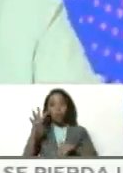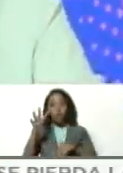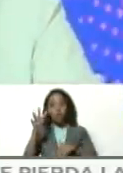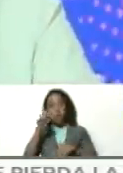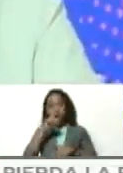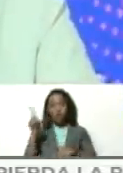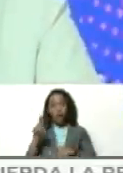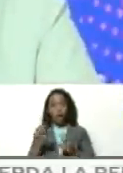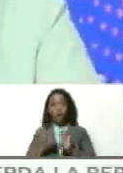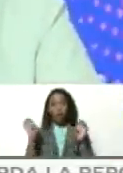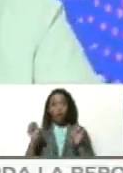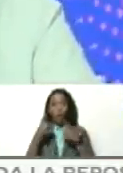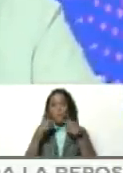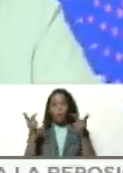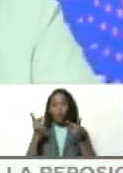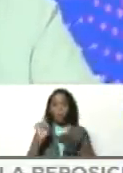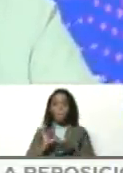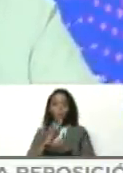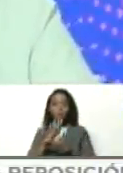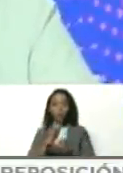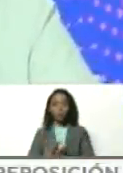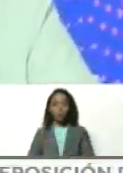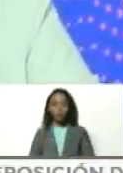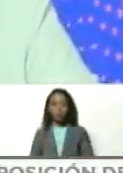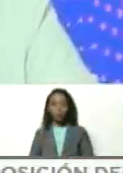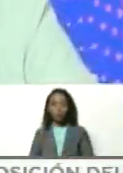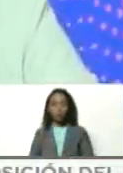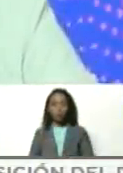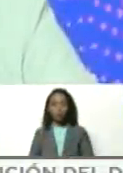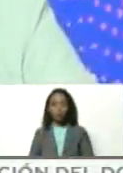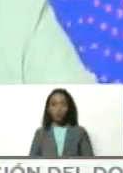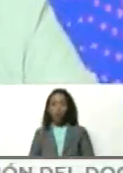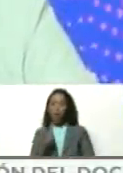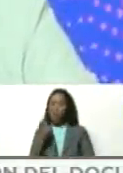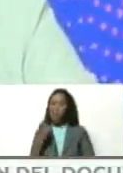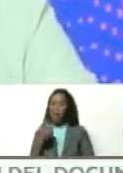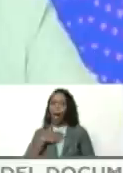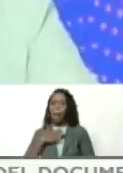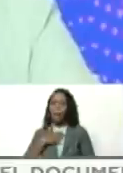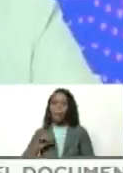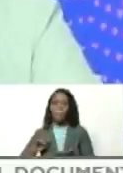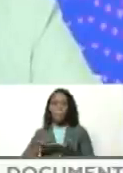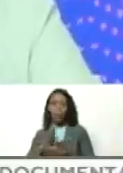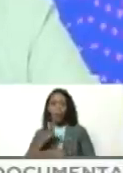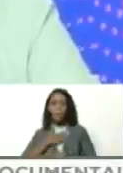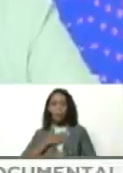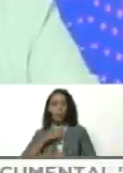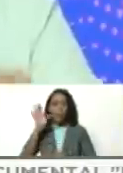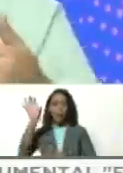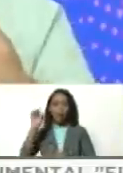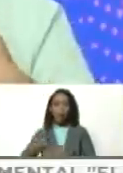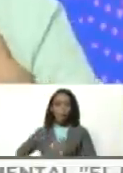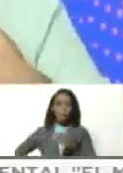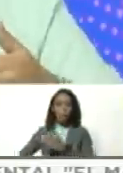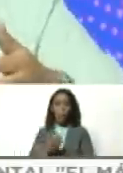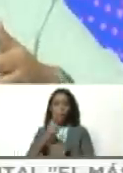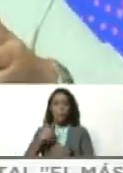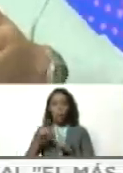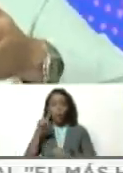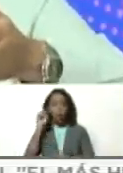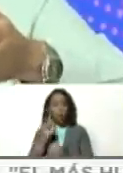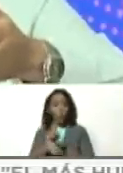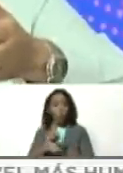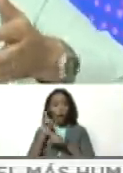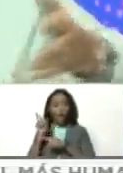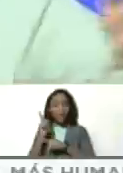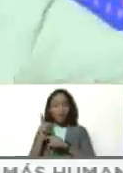pública. Execrarlo. Lo que faltaba era que me botaran del país, me dieran una patada. Pero no era el único, así